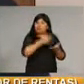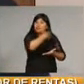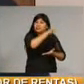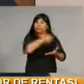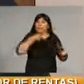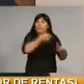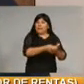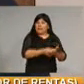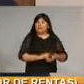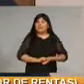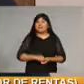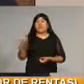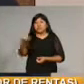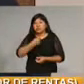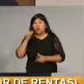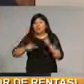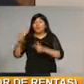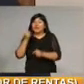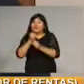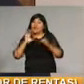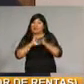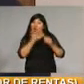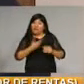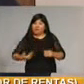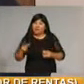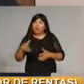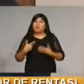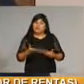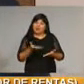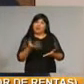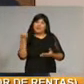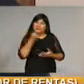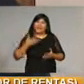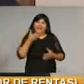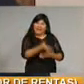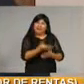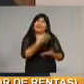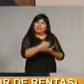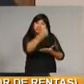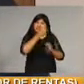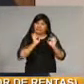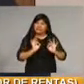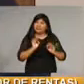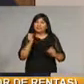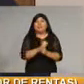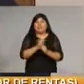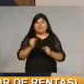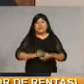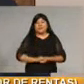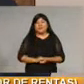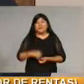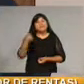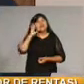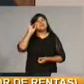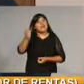que puede deben aprovechar los empleos públicos pero también hay que recalcar una cuestión muy importante en esto que no solamente esta